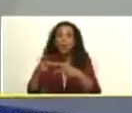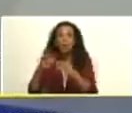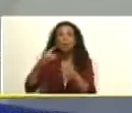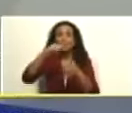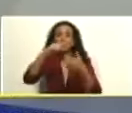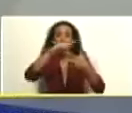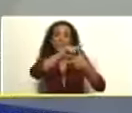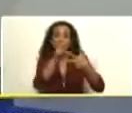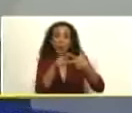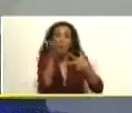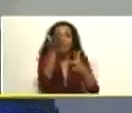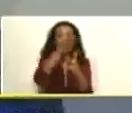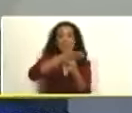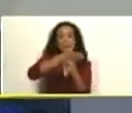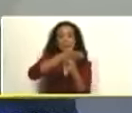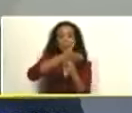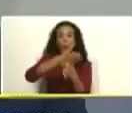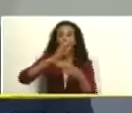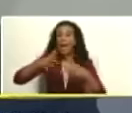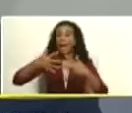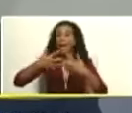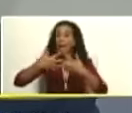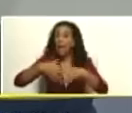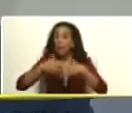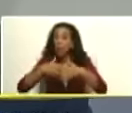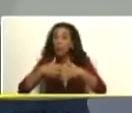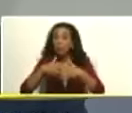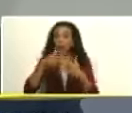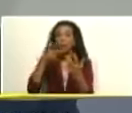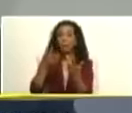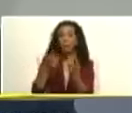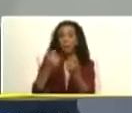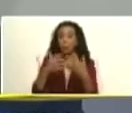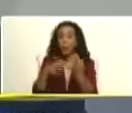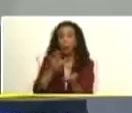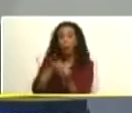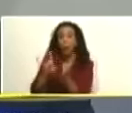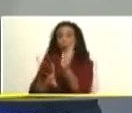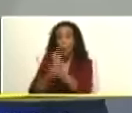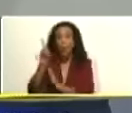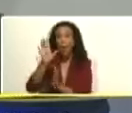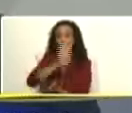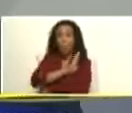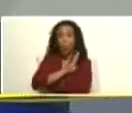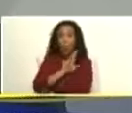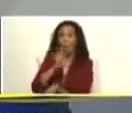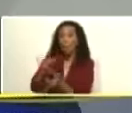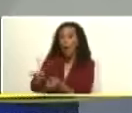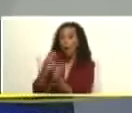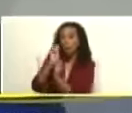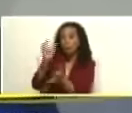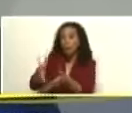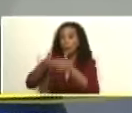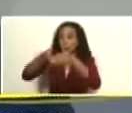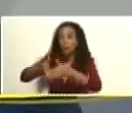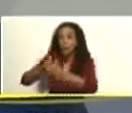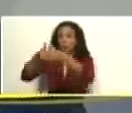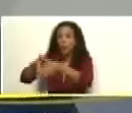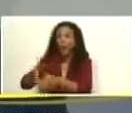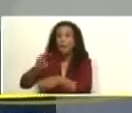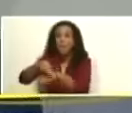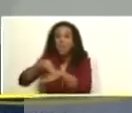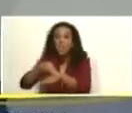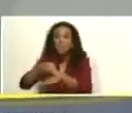en tres sectores productivos. El sector industrial, importante para el desarrollo industrial pesquero, aquí está el ministro de Pesca que lo